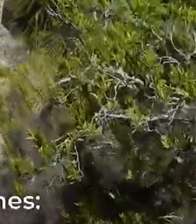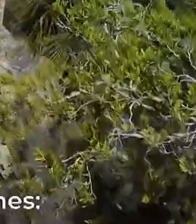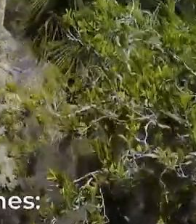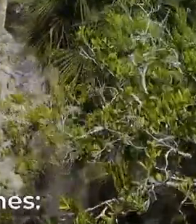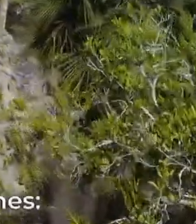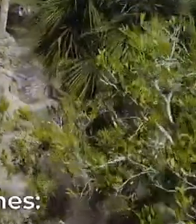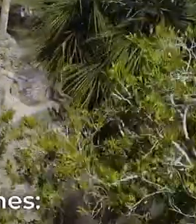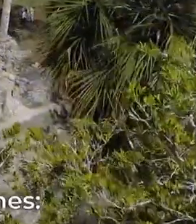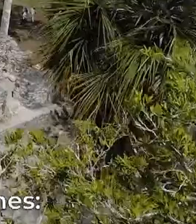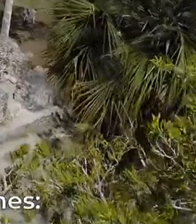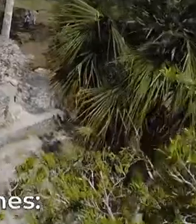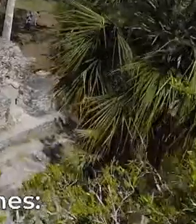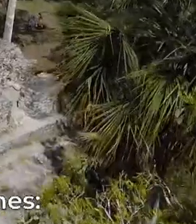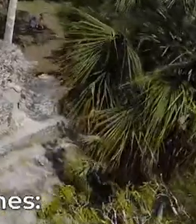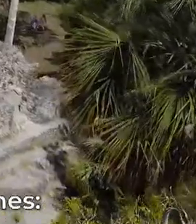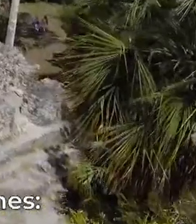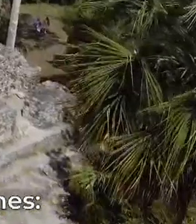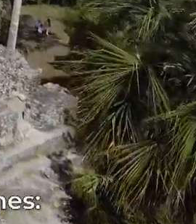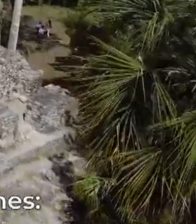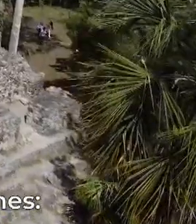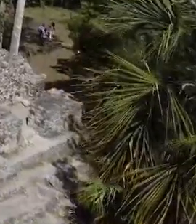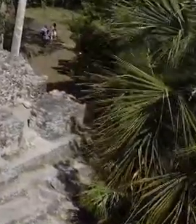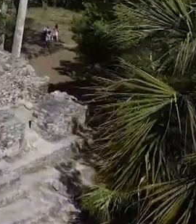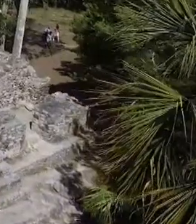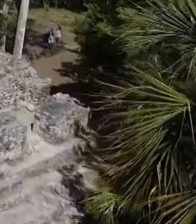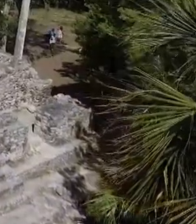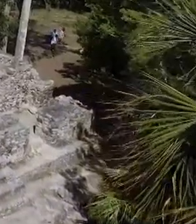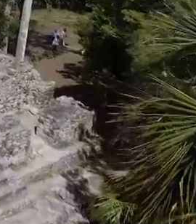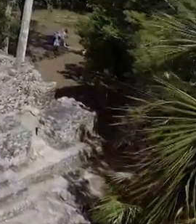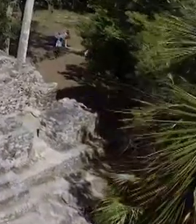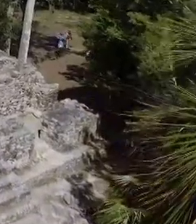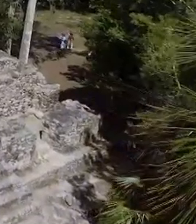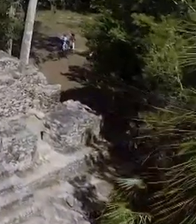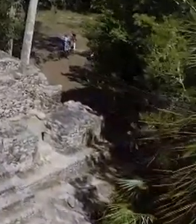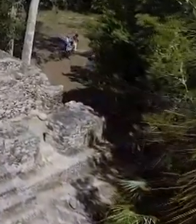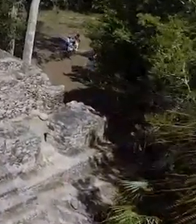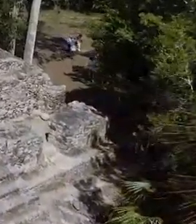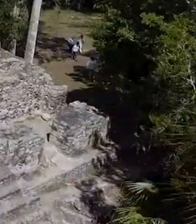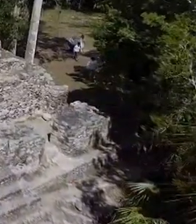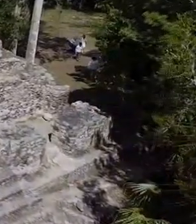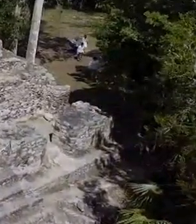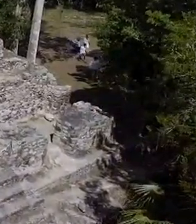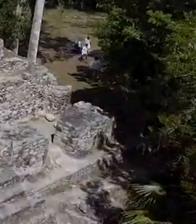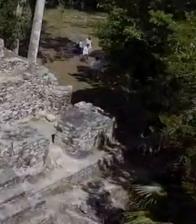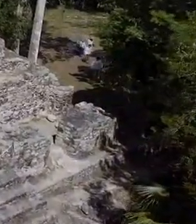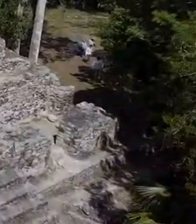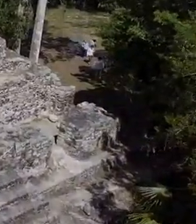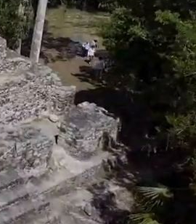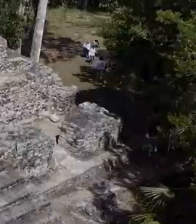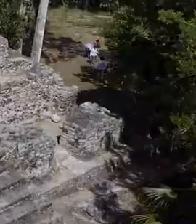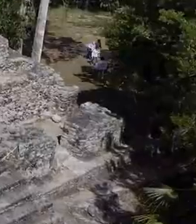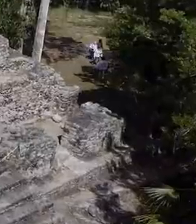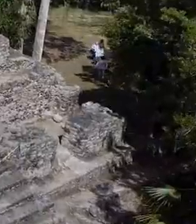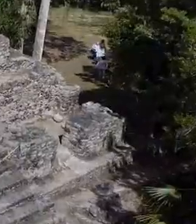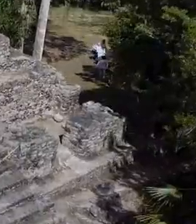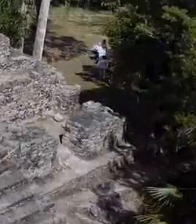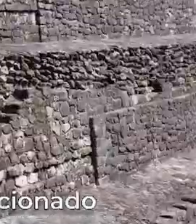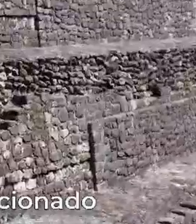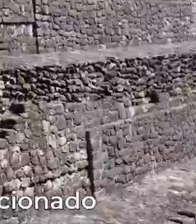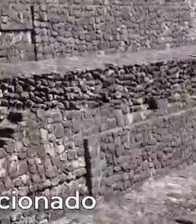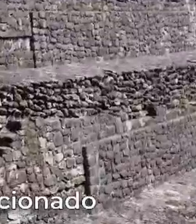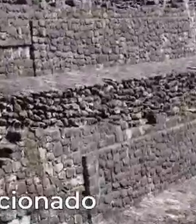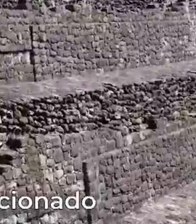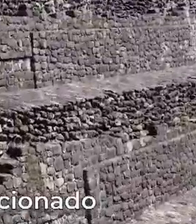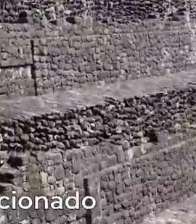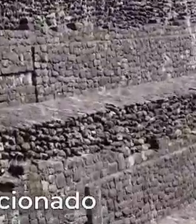Las estructuras tuvieron diversas funciones: habitacionales, ceremoniales o de marcaje de acontecimientos, como